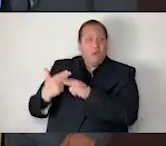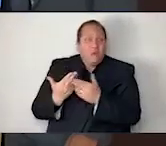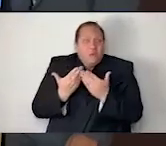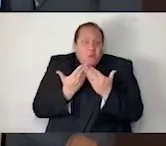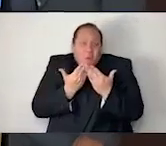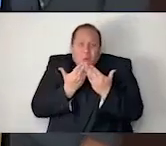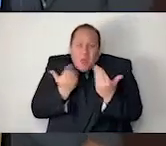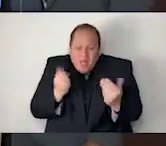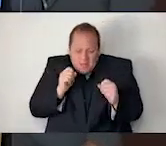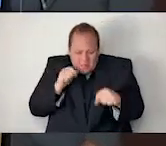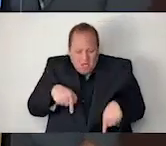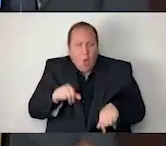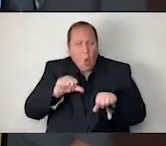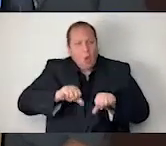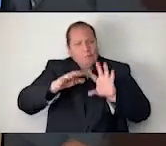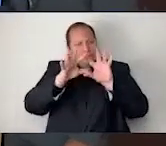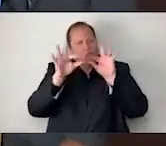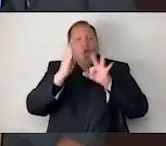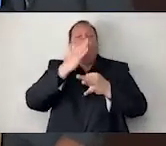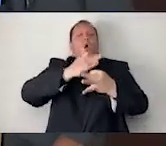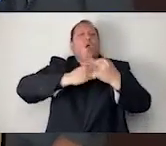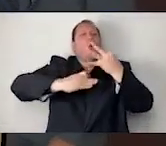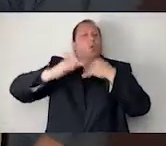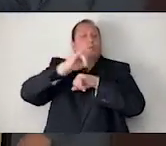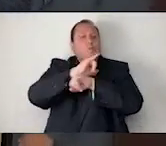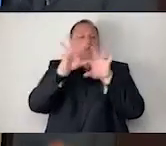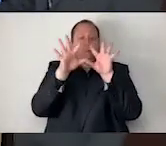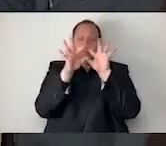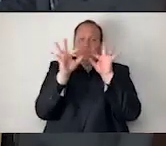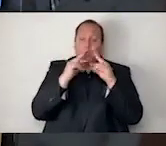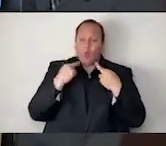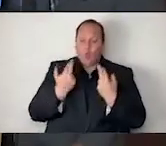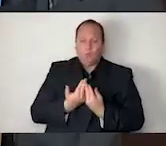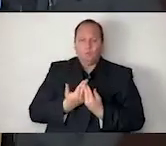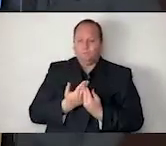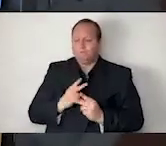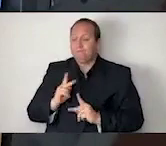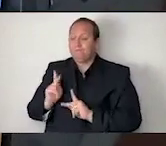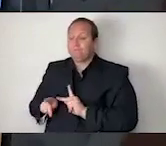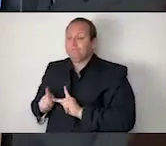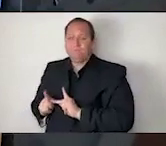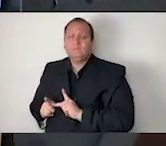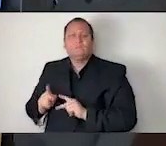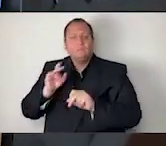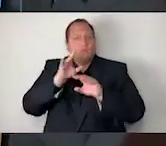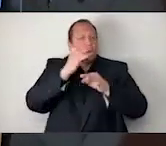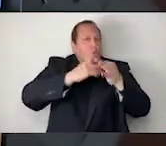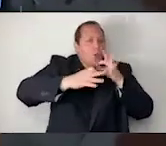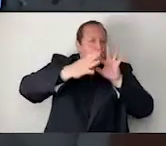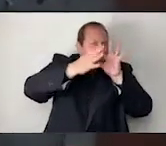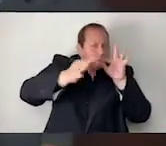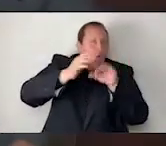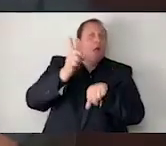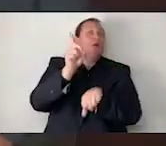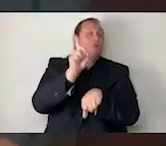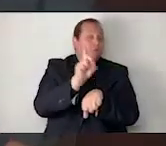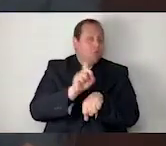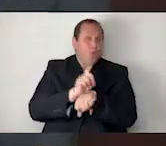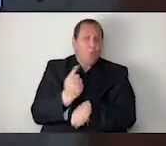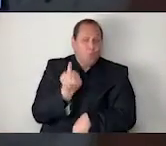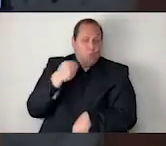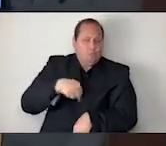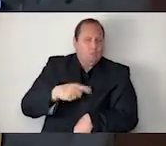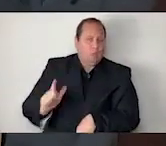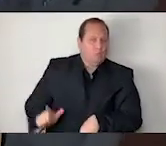orgánicas y esto todos los días siguientes a la bueno vamos vamos a continuar estas son las comorbilidades de